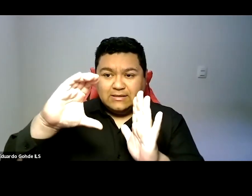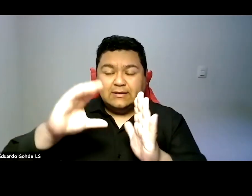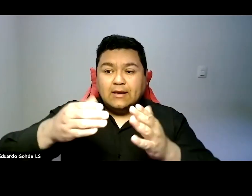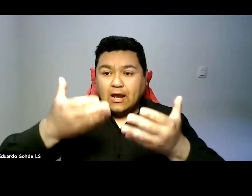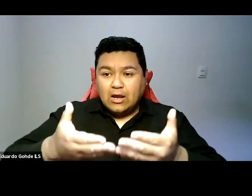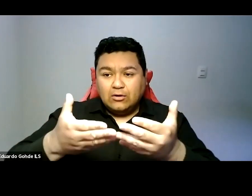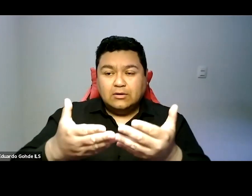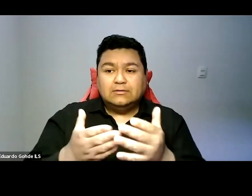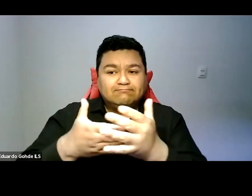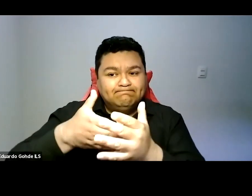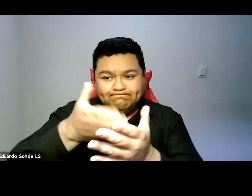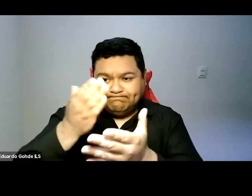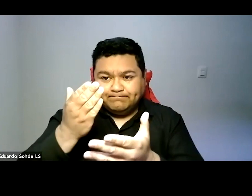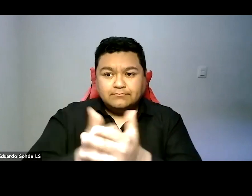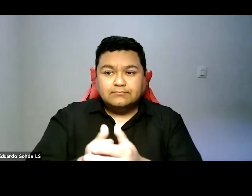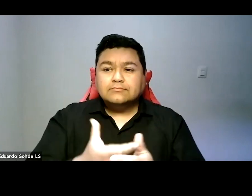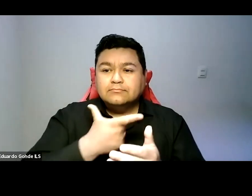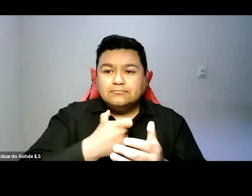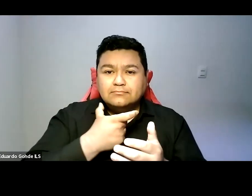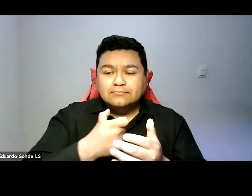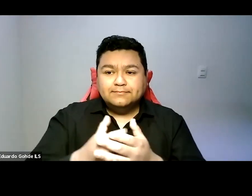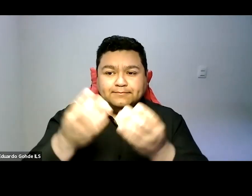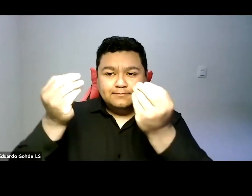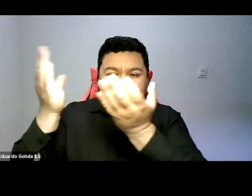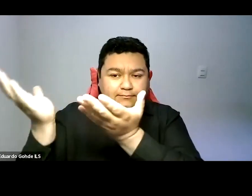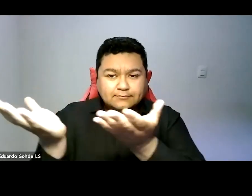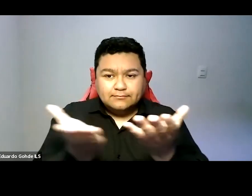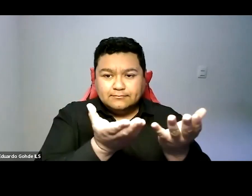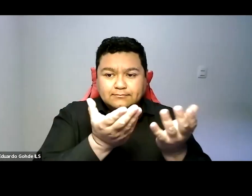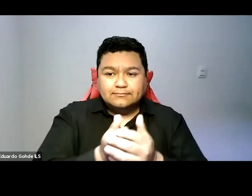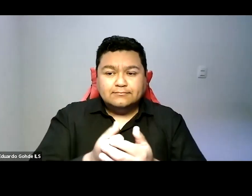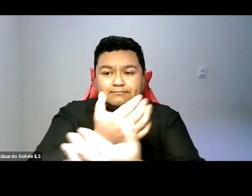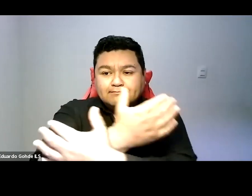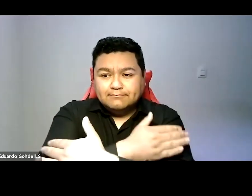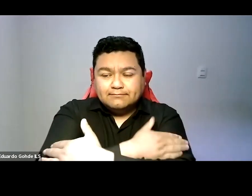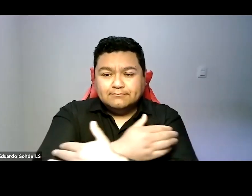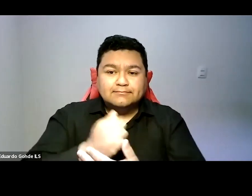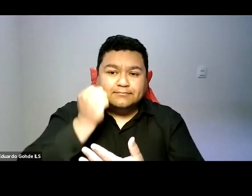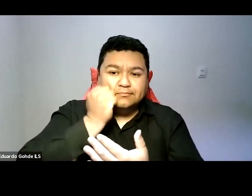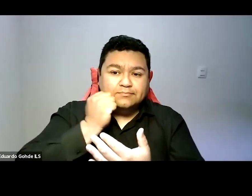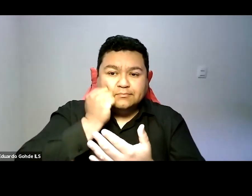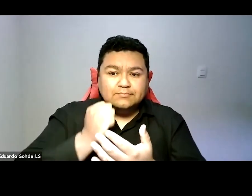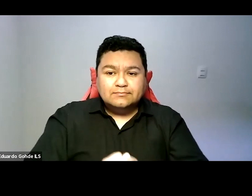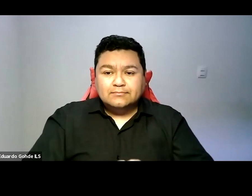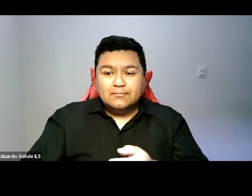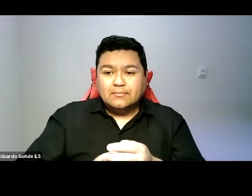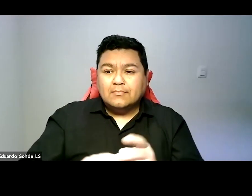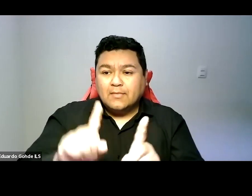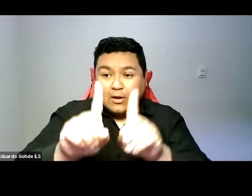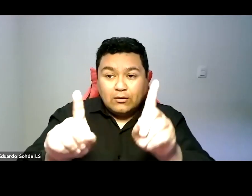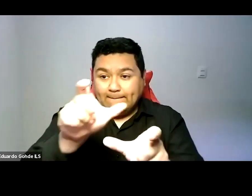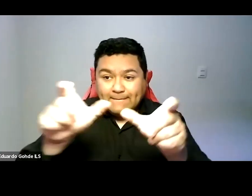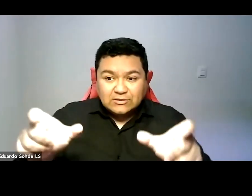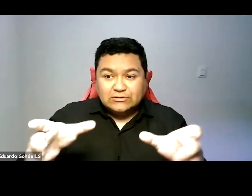hoy. Queremos, por supuesto, darles una bienvenida y un abrazo cariñoso a quienes son parte del programa